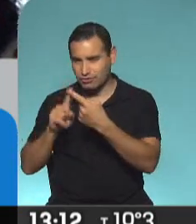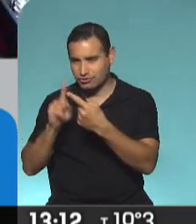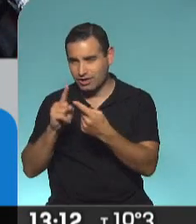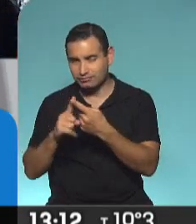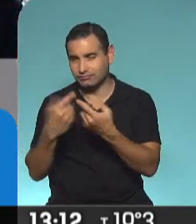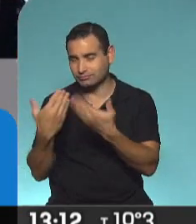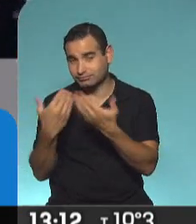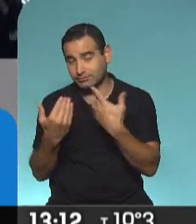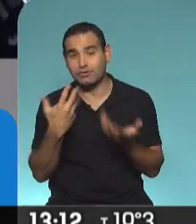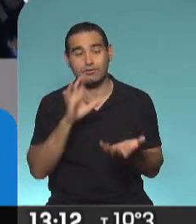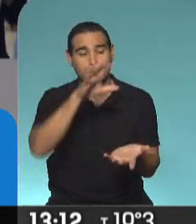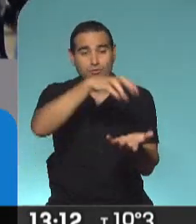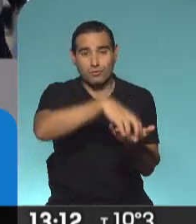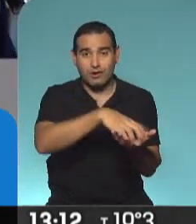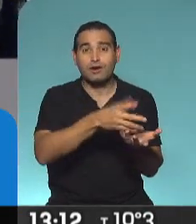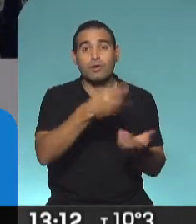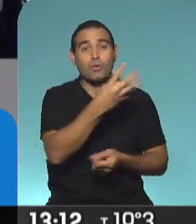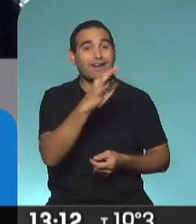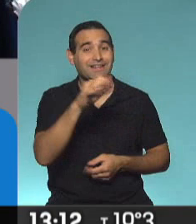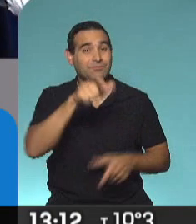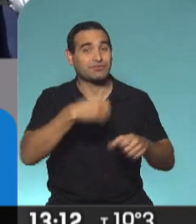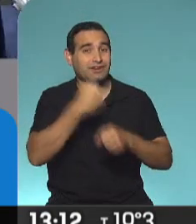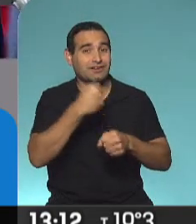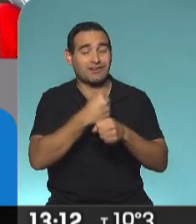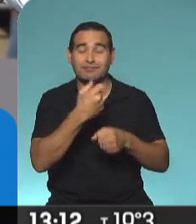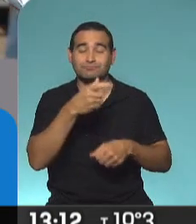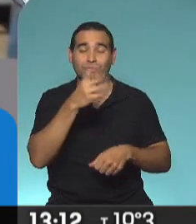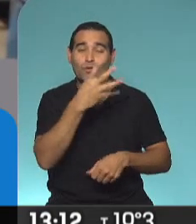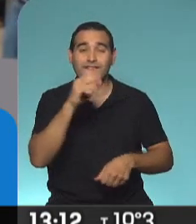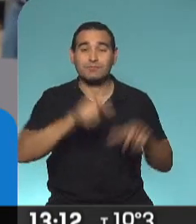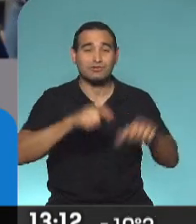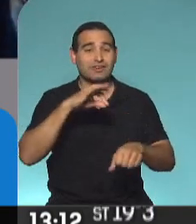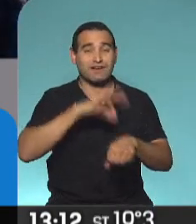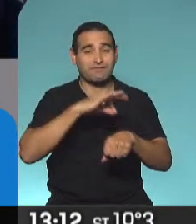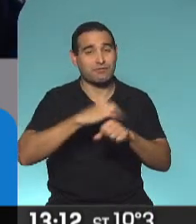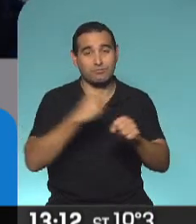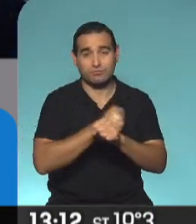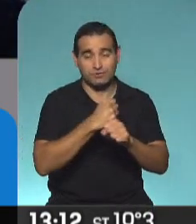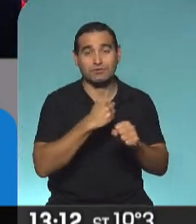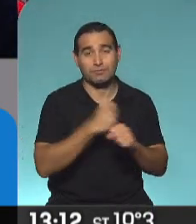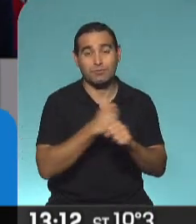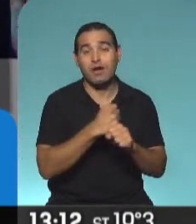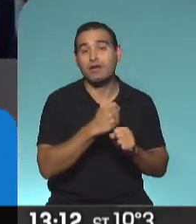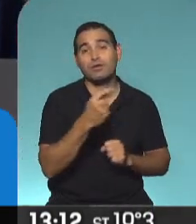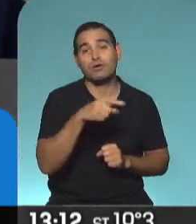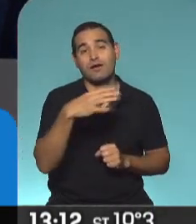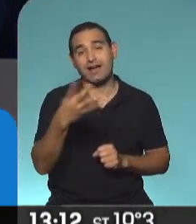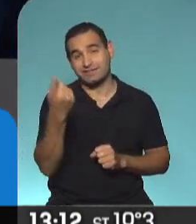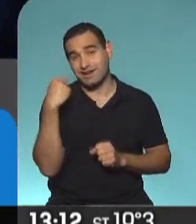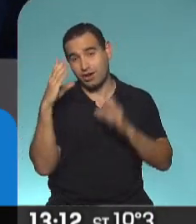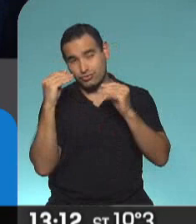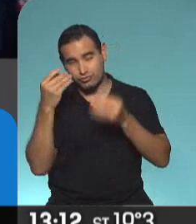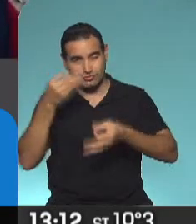de aislación, ya tenemos confirmado 40 casos positivos, faltan esperar los hisopados de anoche, más los que se hicieron